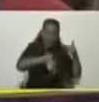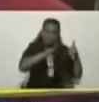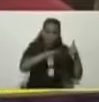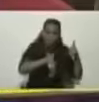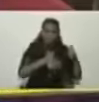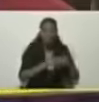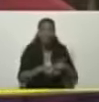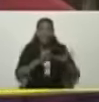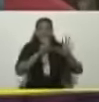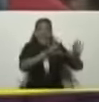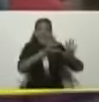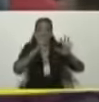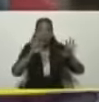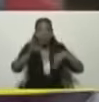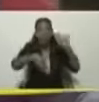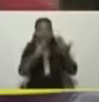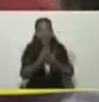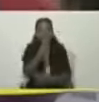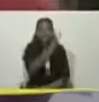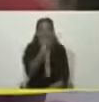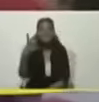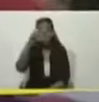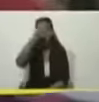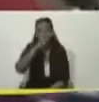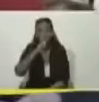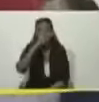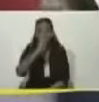De 18 a 25 años,